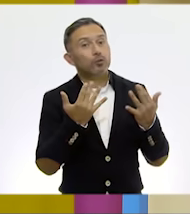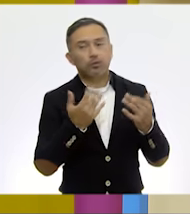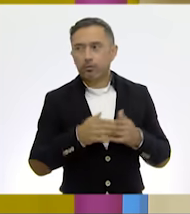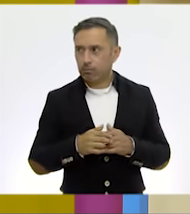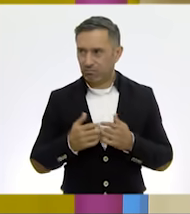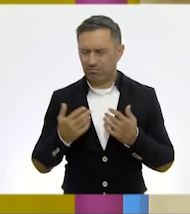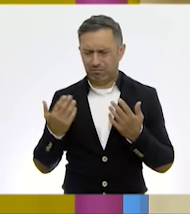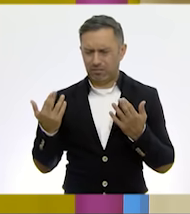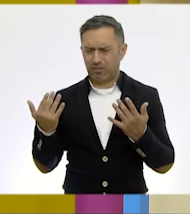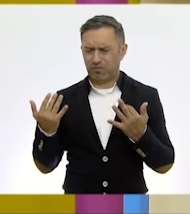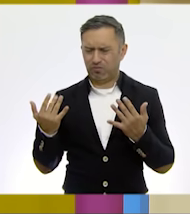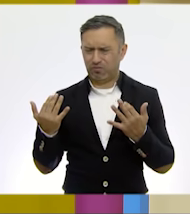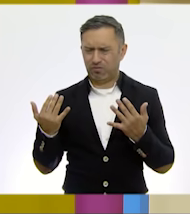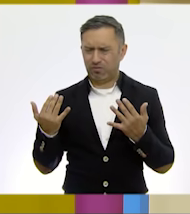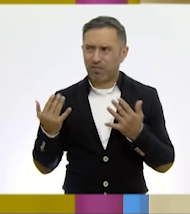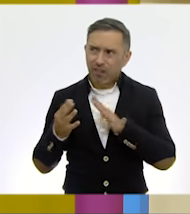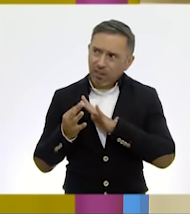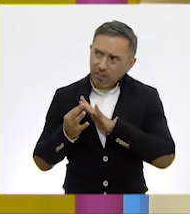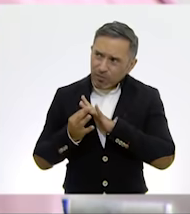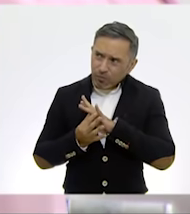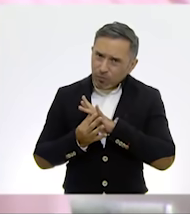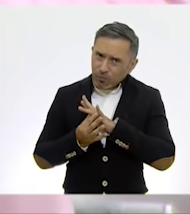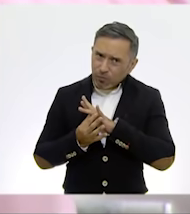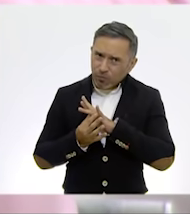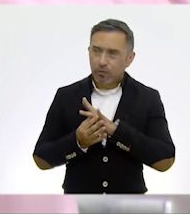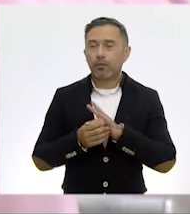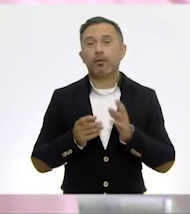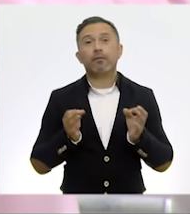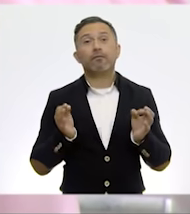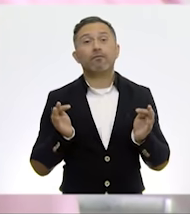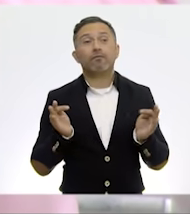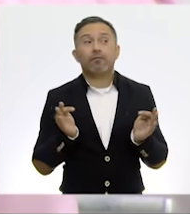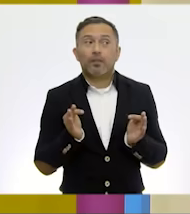Manos. Anillo. Frío.